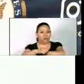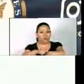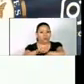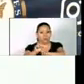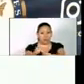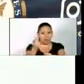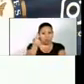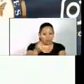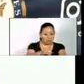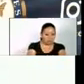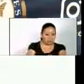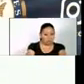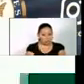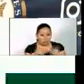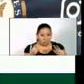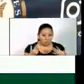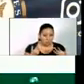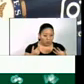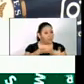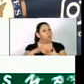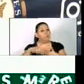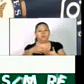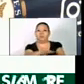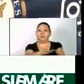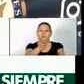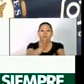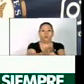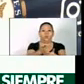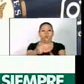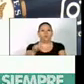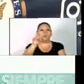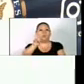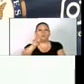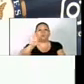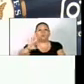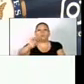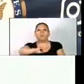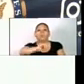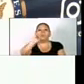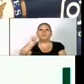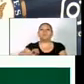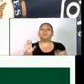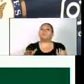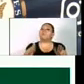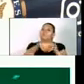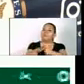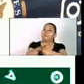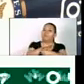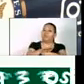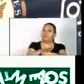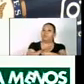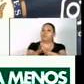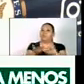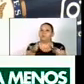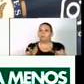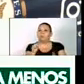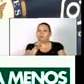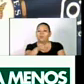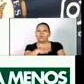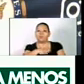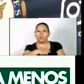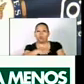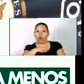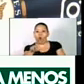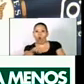persona Ahorita están manejando no más el 25% por el COVID-19 Es que van a tener otros centros